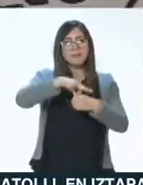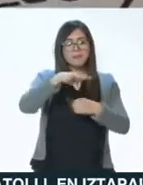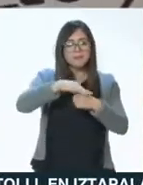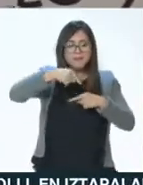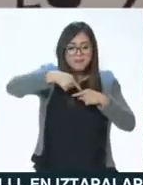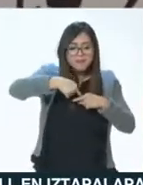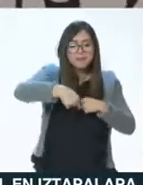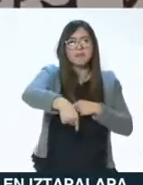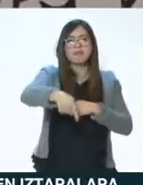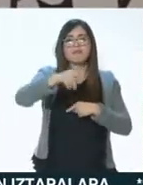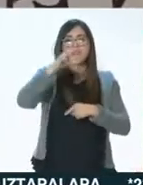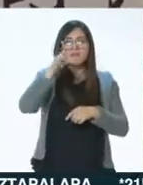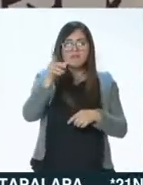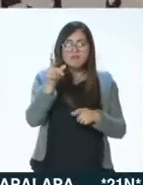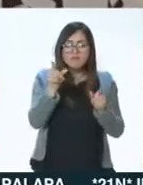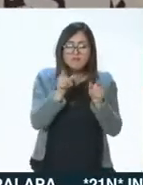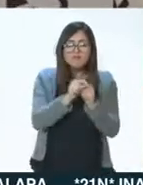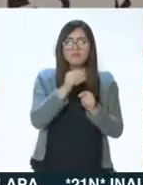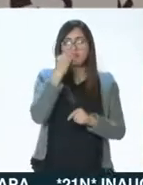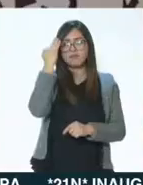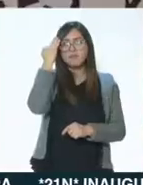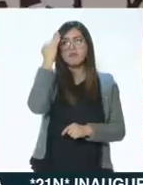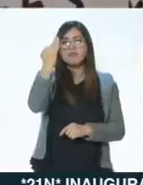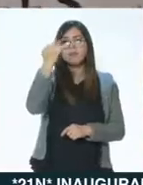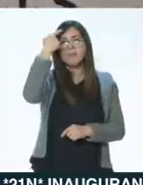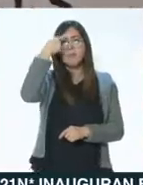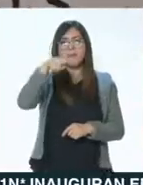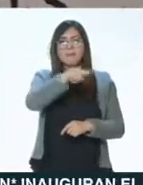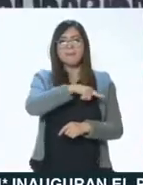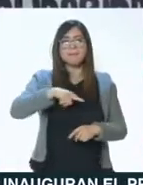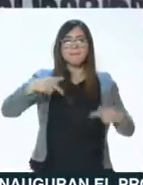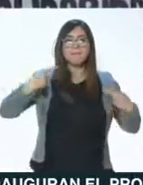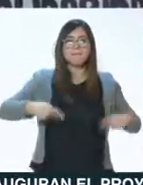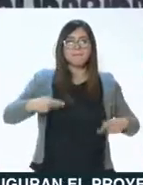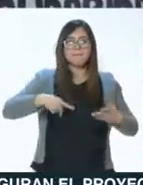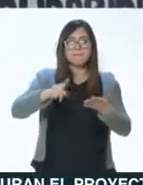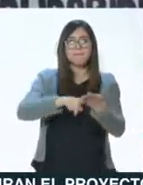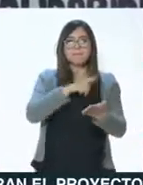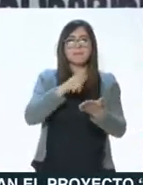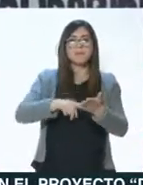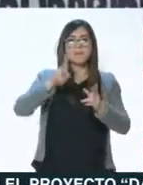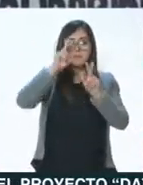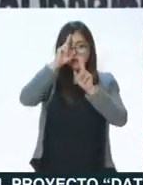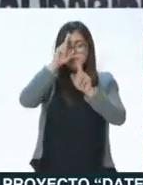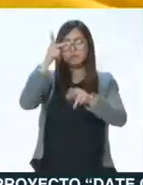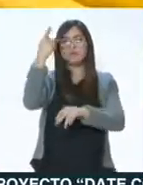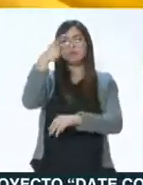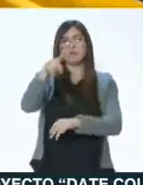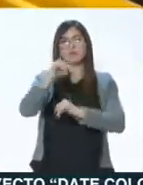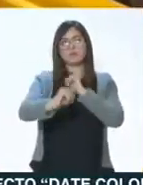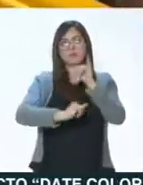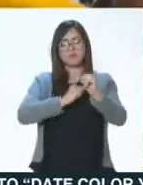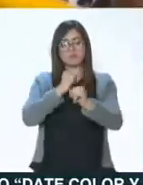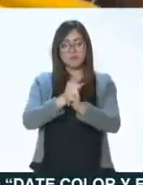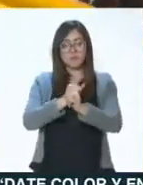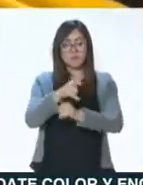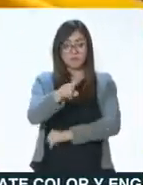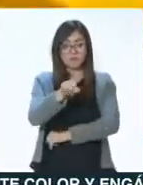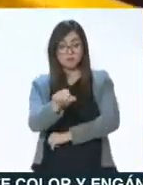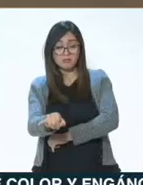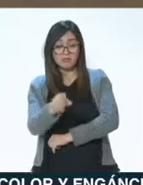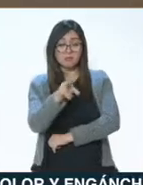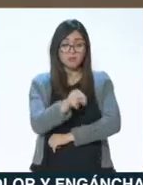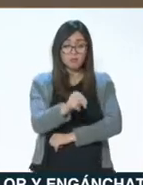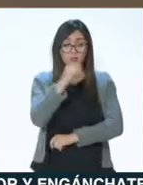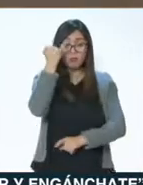tiempo posible y permitir la entrada urgente de asistencia de acuerdo a los principios internacionales. Para cumplir con ambos objetivos, se enviará una